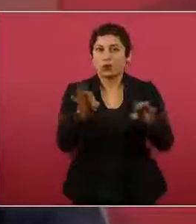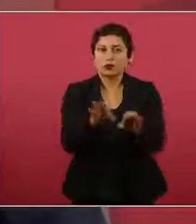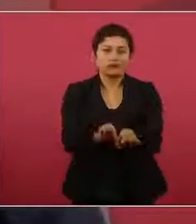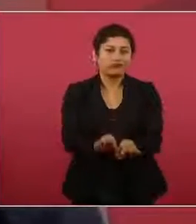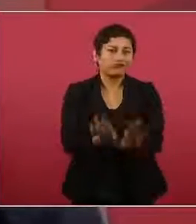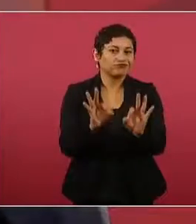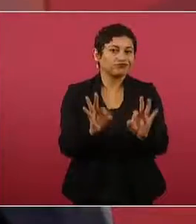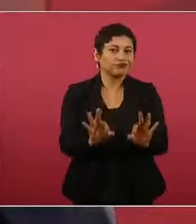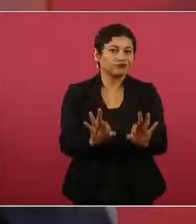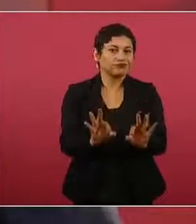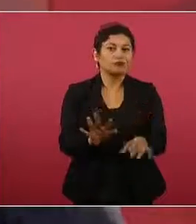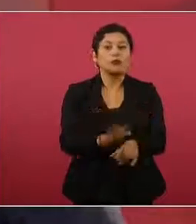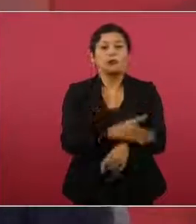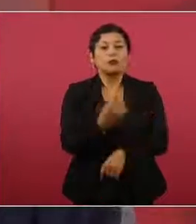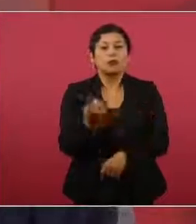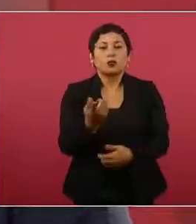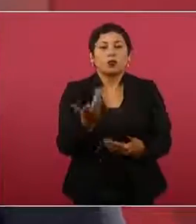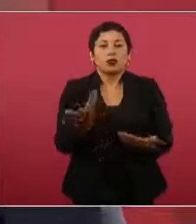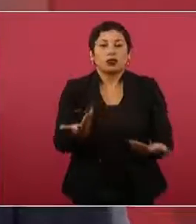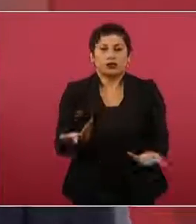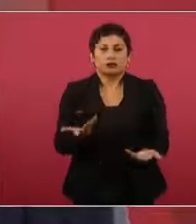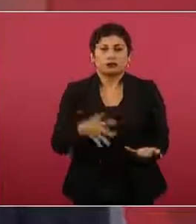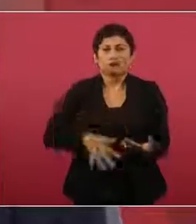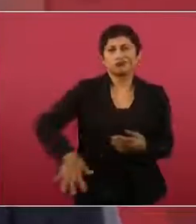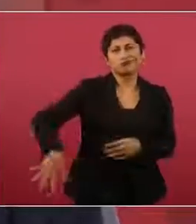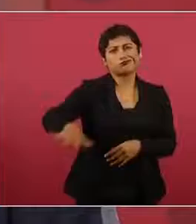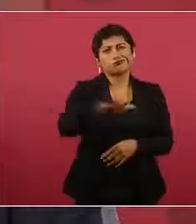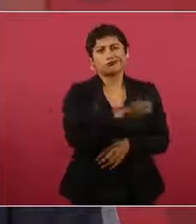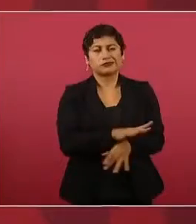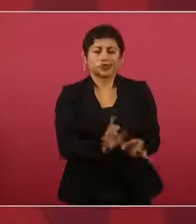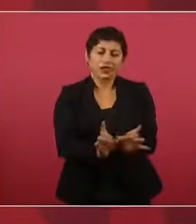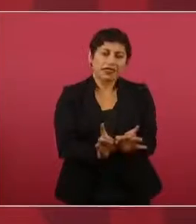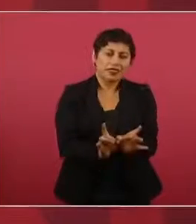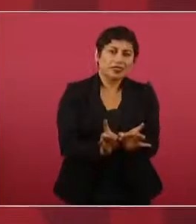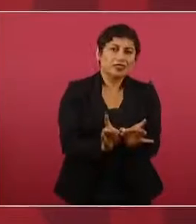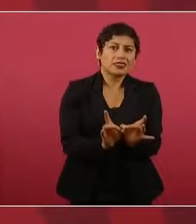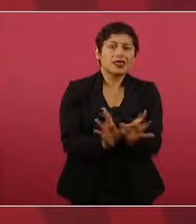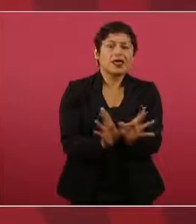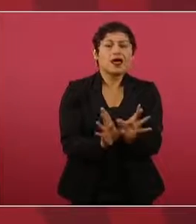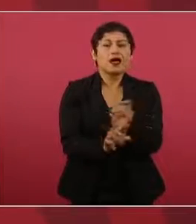porque aunque haya una crisis,